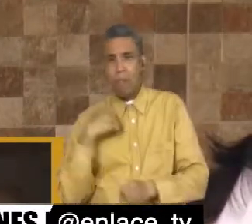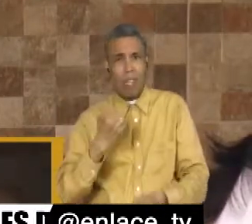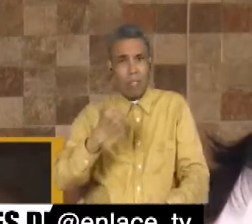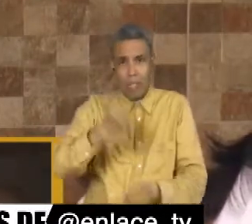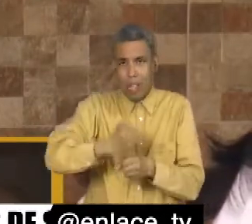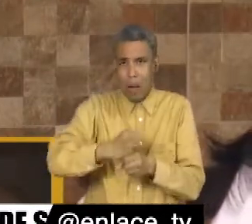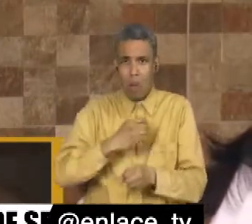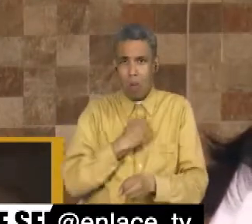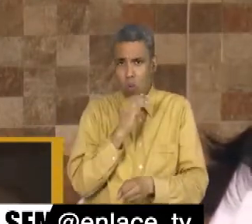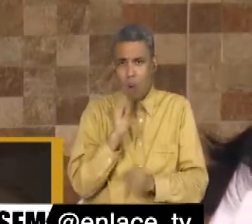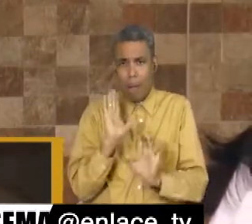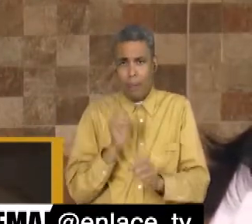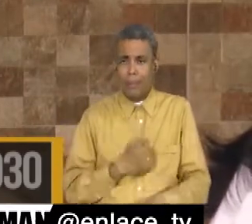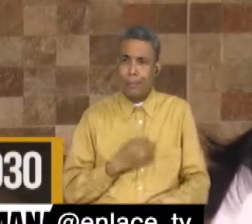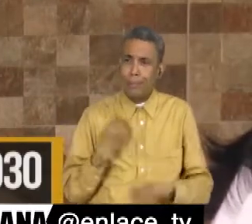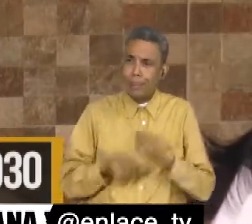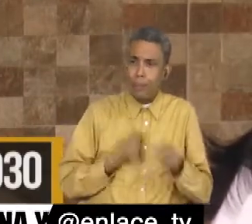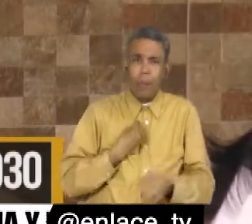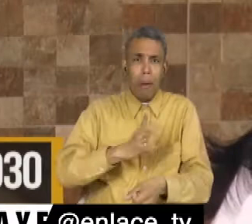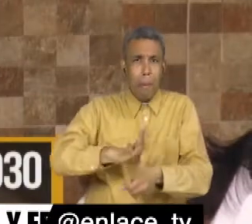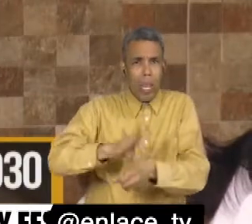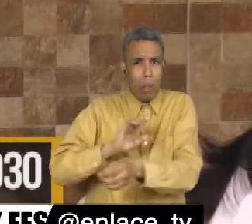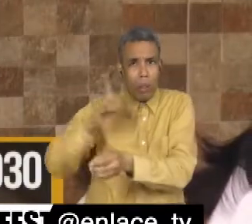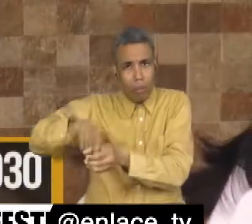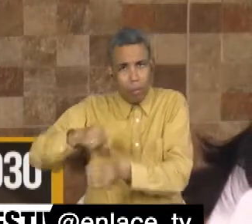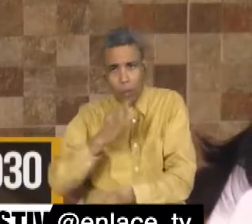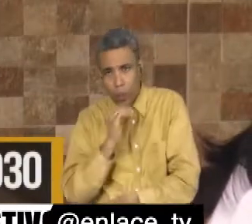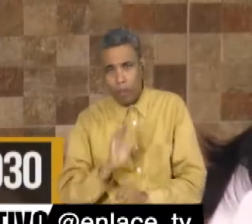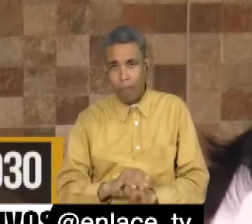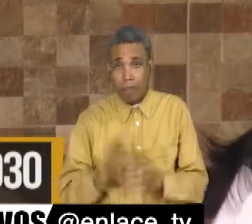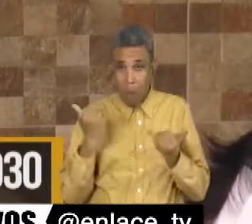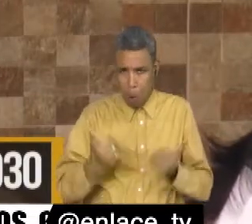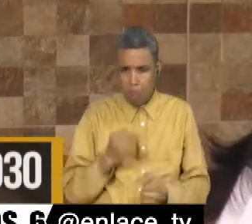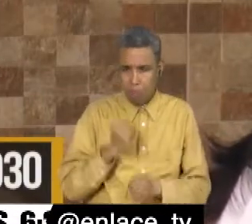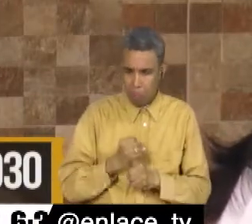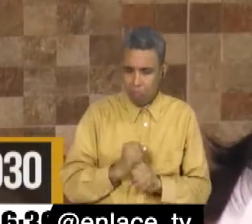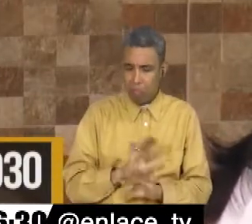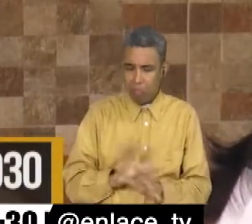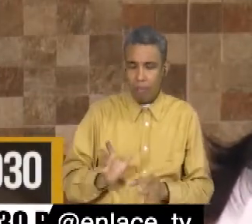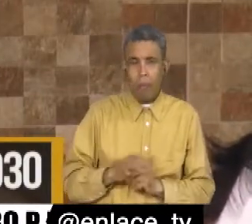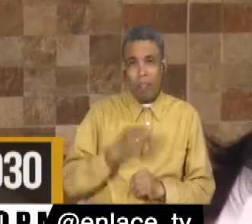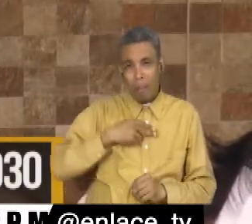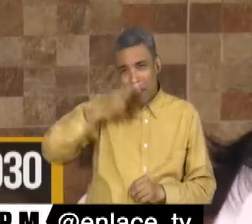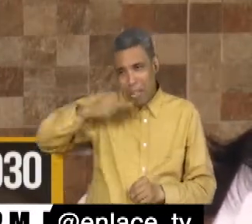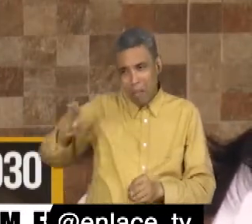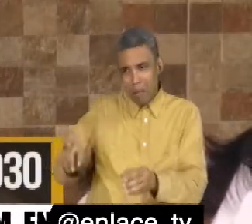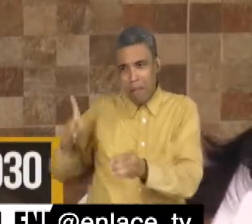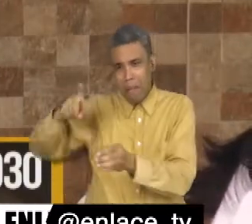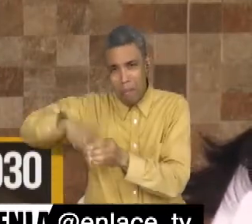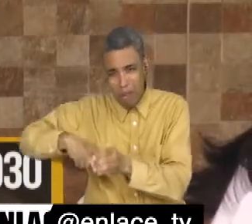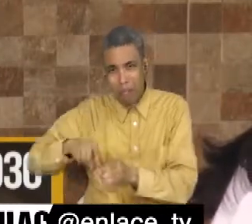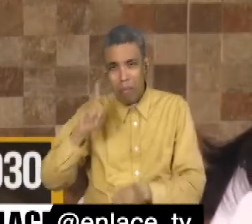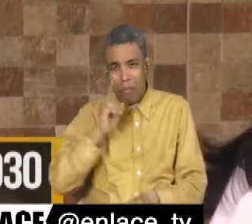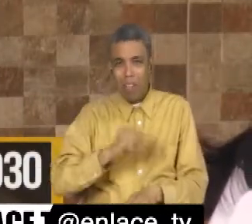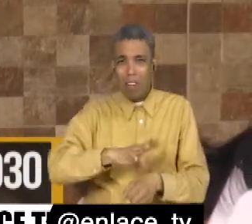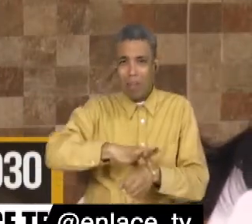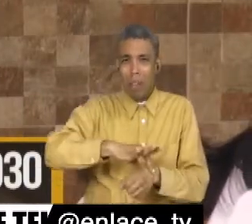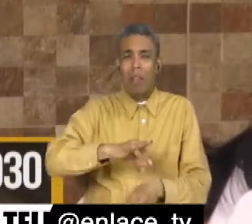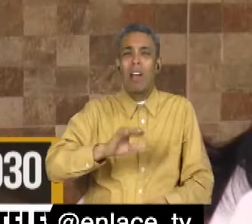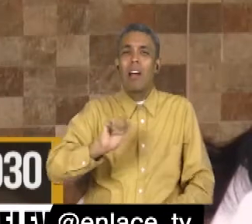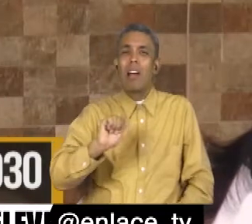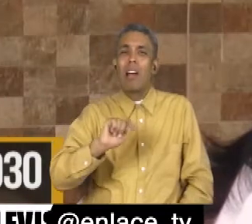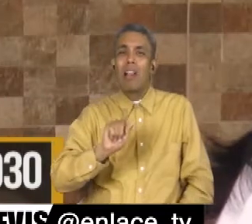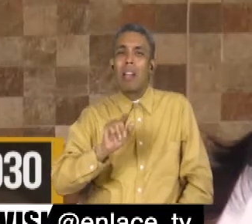social. Automáticamente lo remití en Clínica Magdalena y me lo remitieron para Hazme Salud, y Hazme Salud, el pediatra me dijo que tenía que llevar